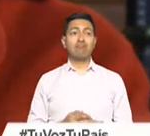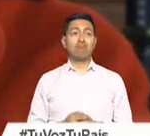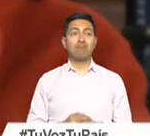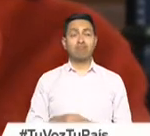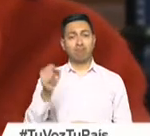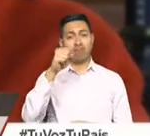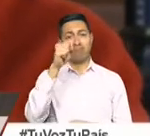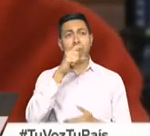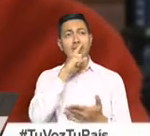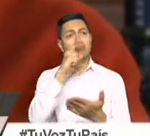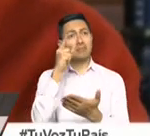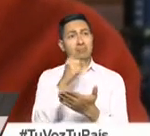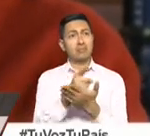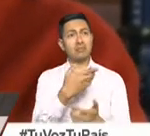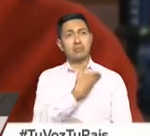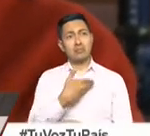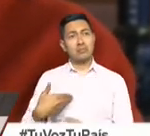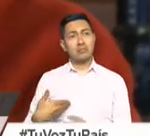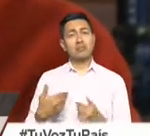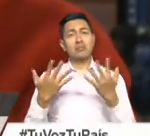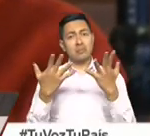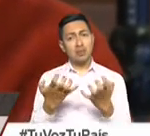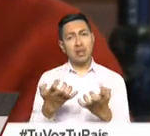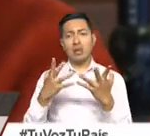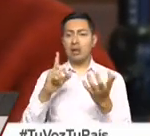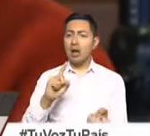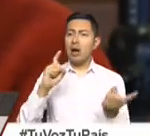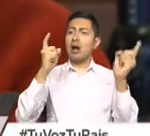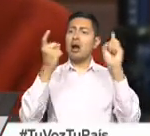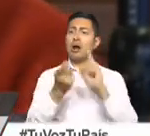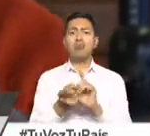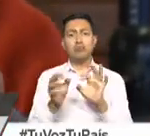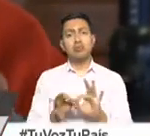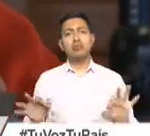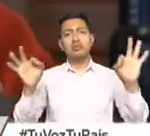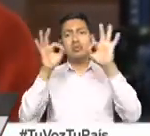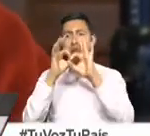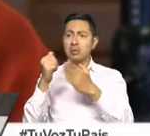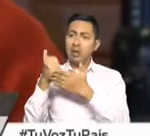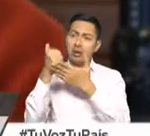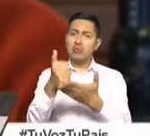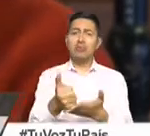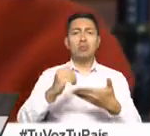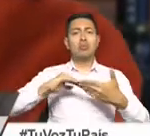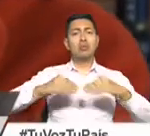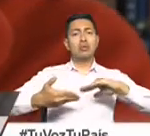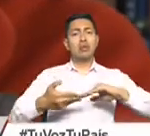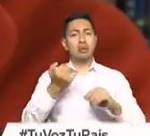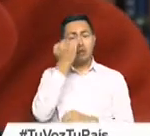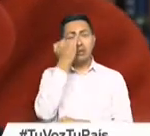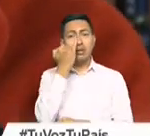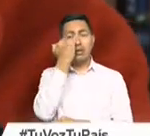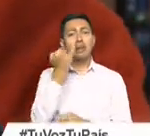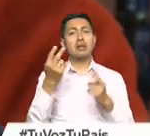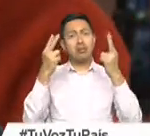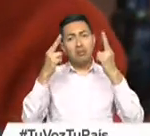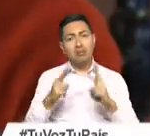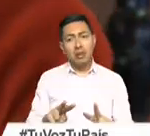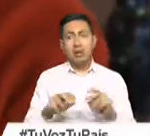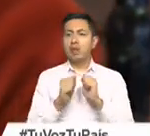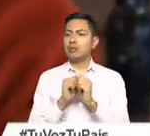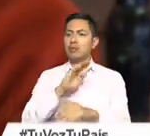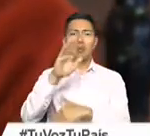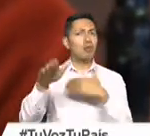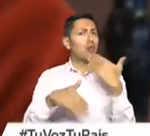digamos, de querer hacer cambios importantes en bien de los pueblos indígenas, pero también en bien de todo el